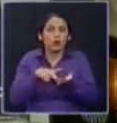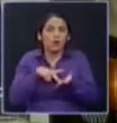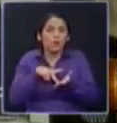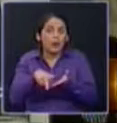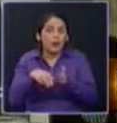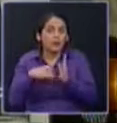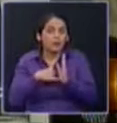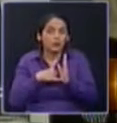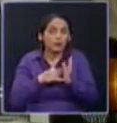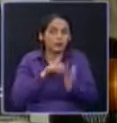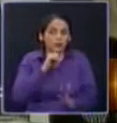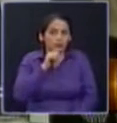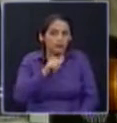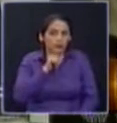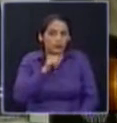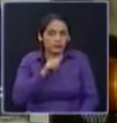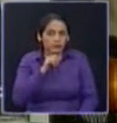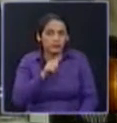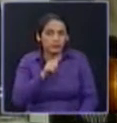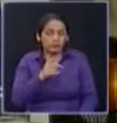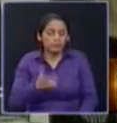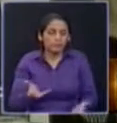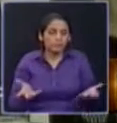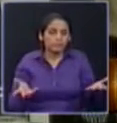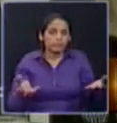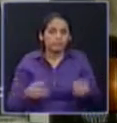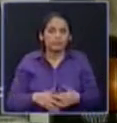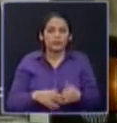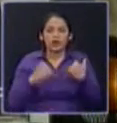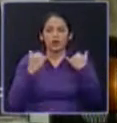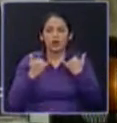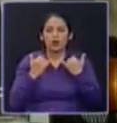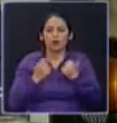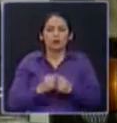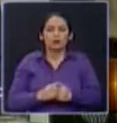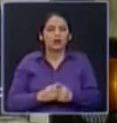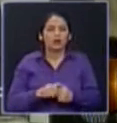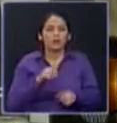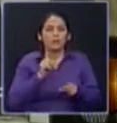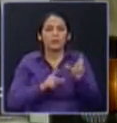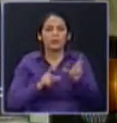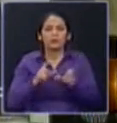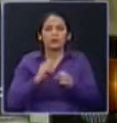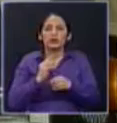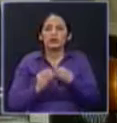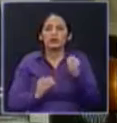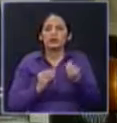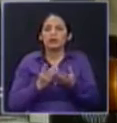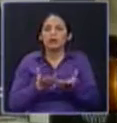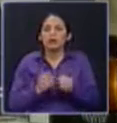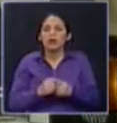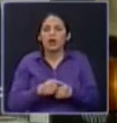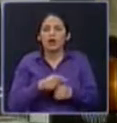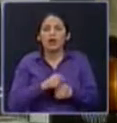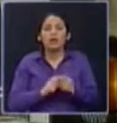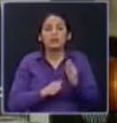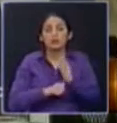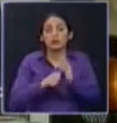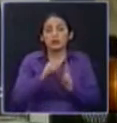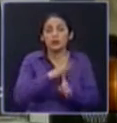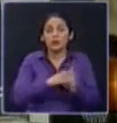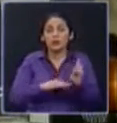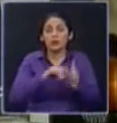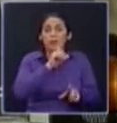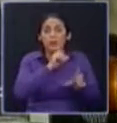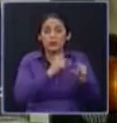de la madera. Y para eso podemos decirle que reclutaron a funcionarios del Ministerio de Medio Ambiente para que